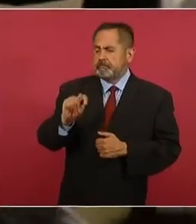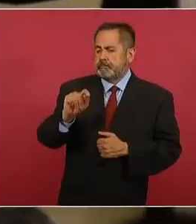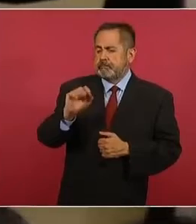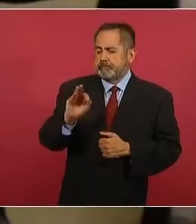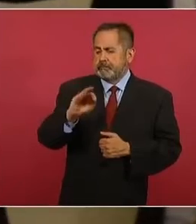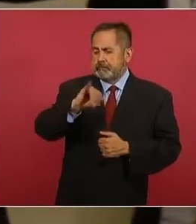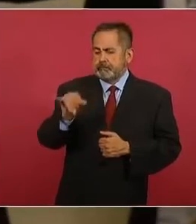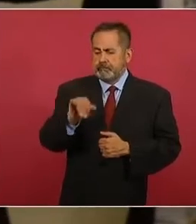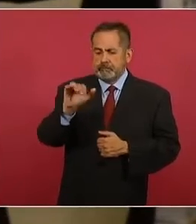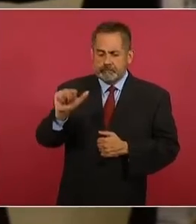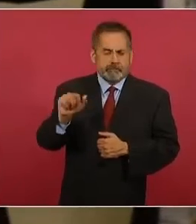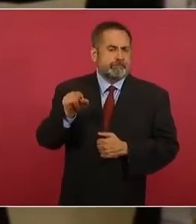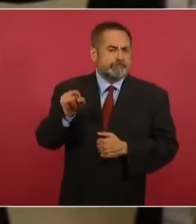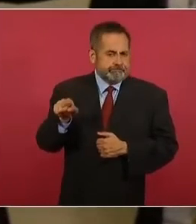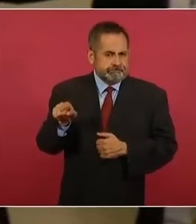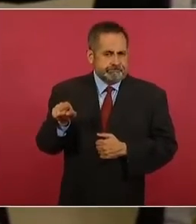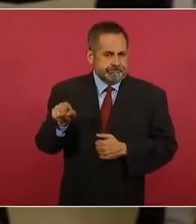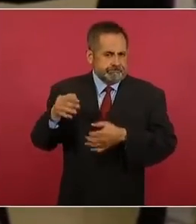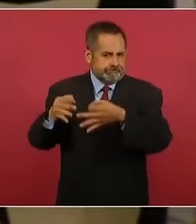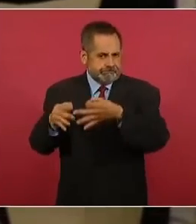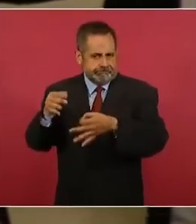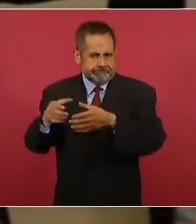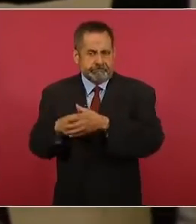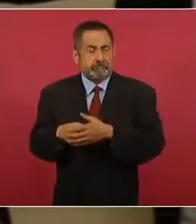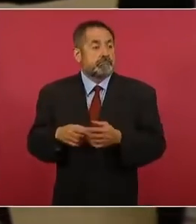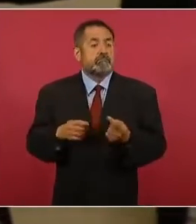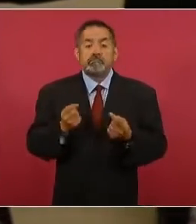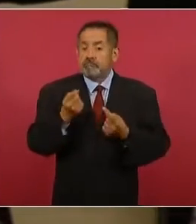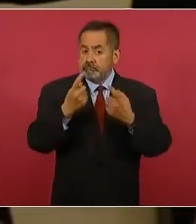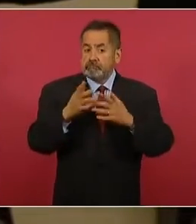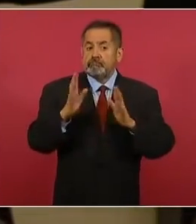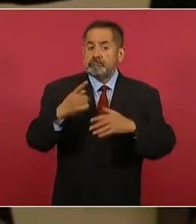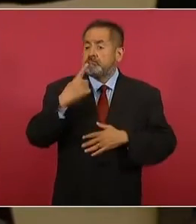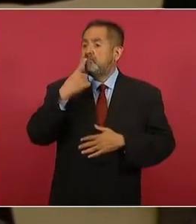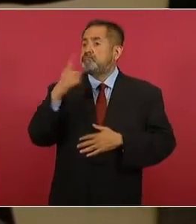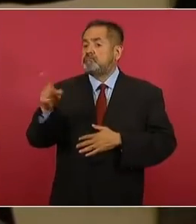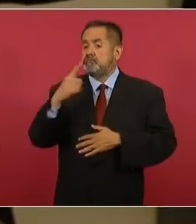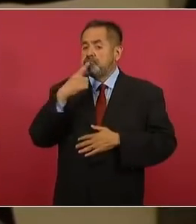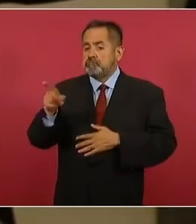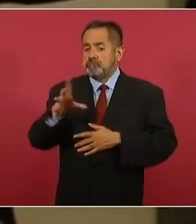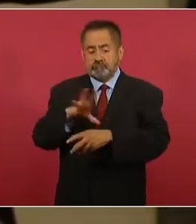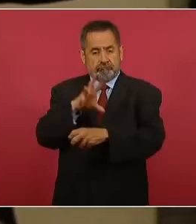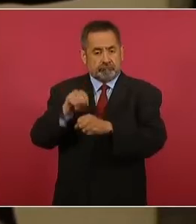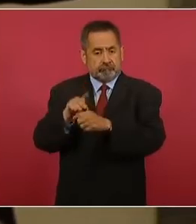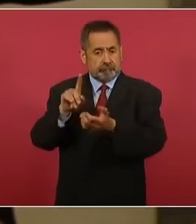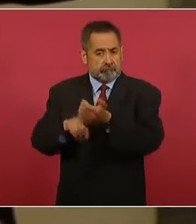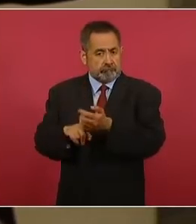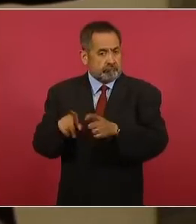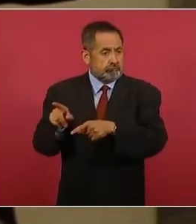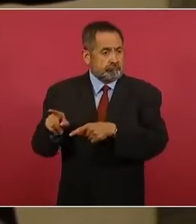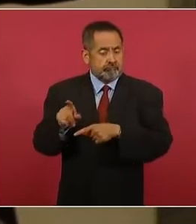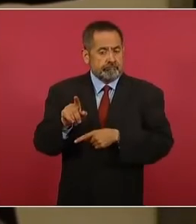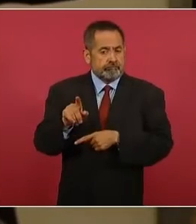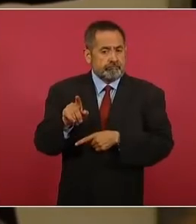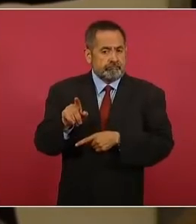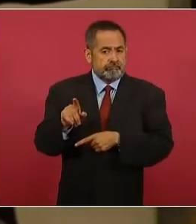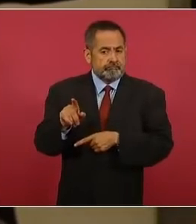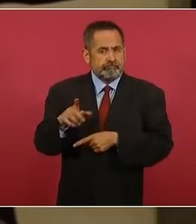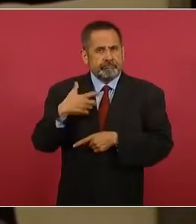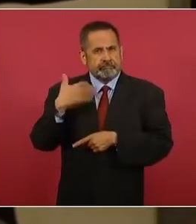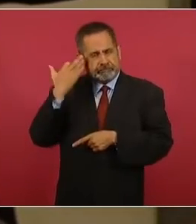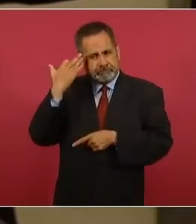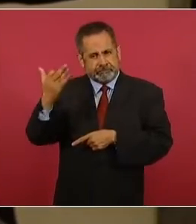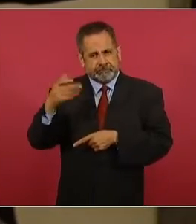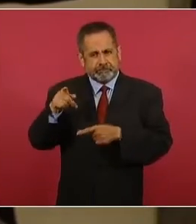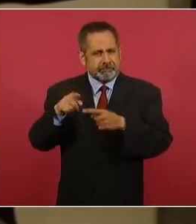Administrativa, bueno, comentar que son denuncias que se hicieron ante la Procuraduría Fiscal en el